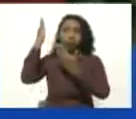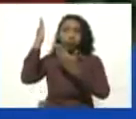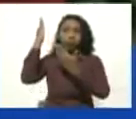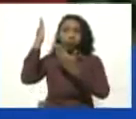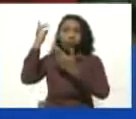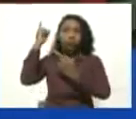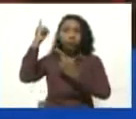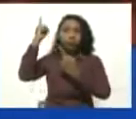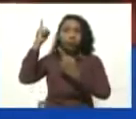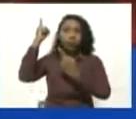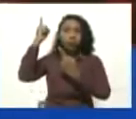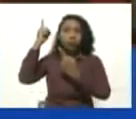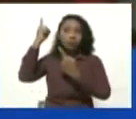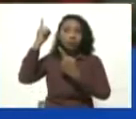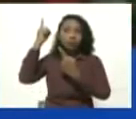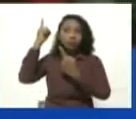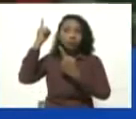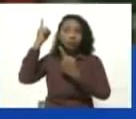exactamente,